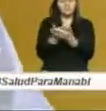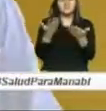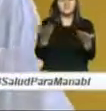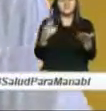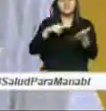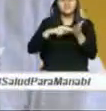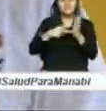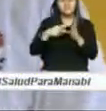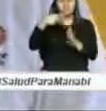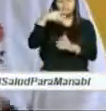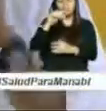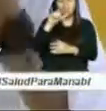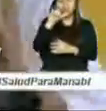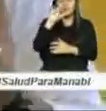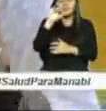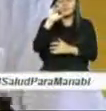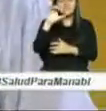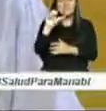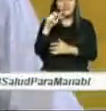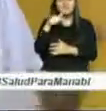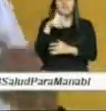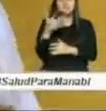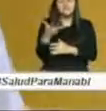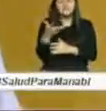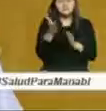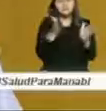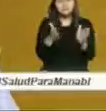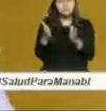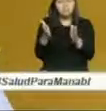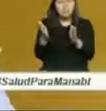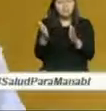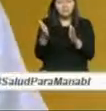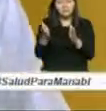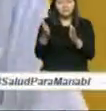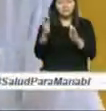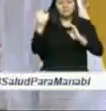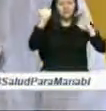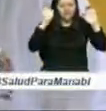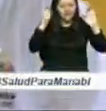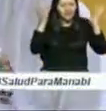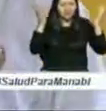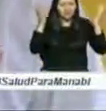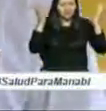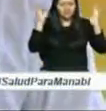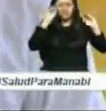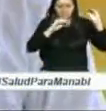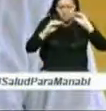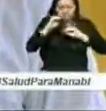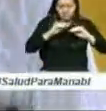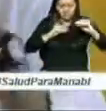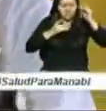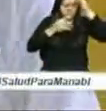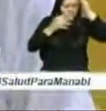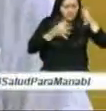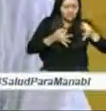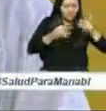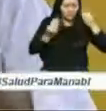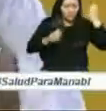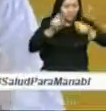política. Porque cuando se enfrentan dificultades como las que hemos enfrentado estos meses, uno tiene que decidir qué